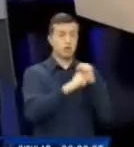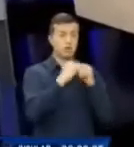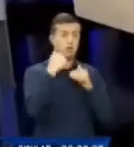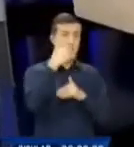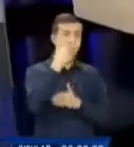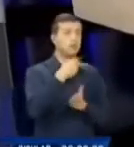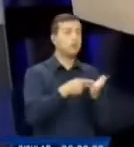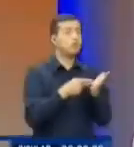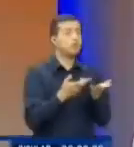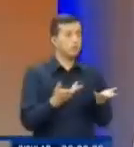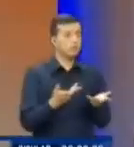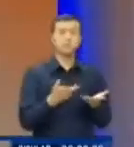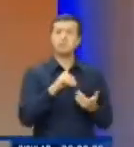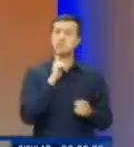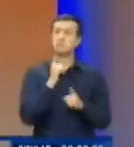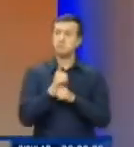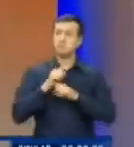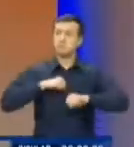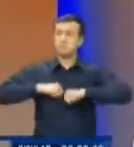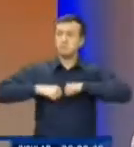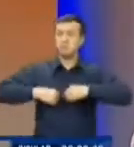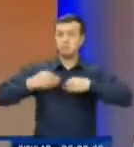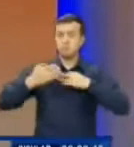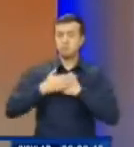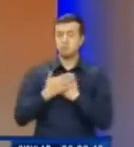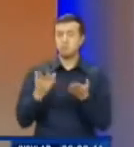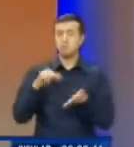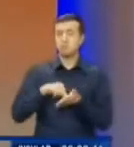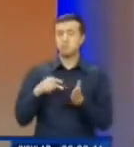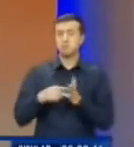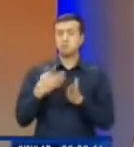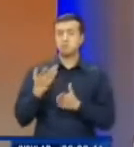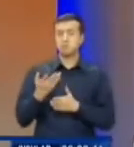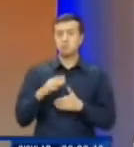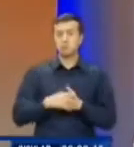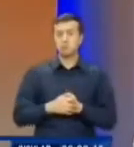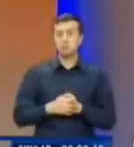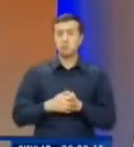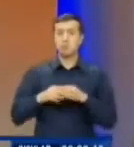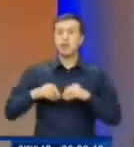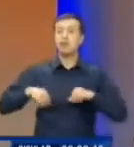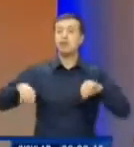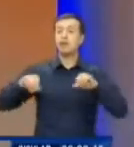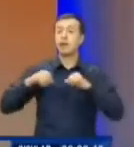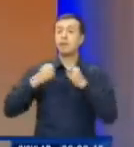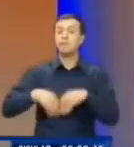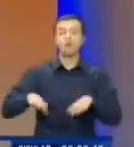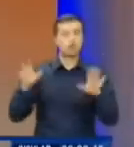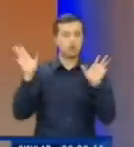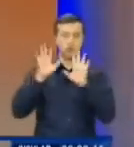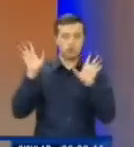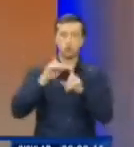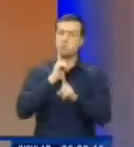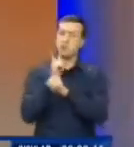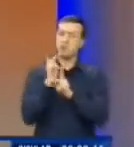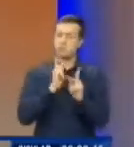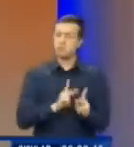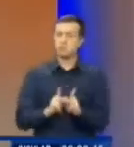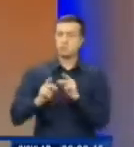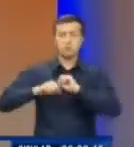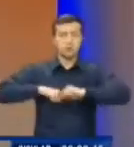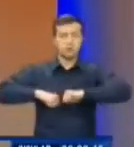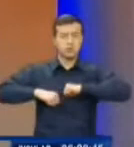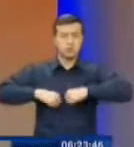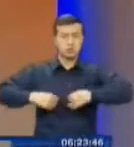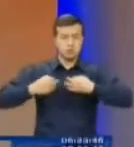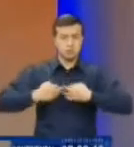hay una acción que se estaría implementando no está damos destierra desperdiciar hay una acción que se estaría implementando y en ese